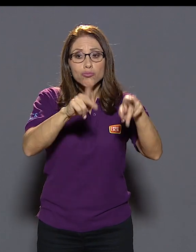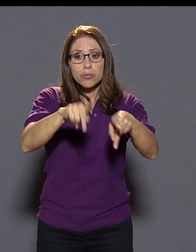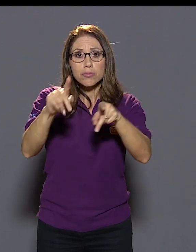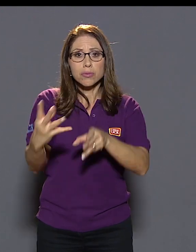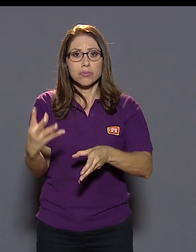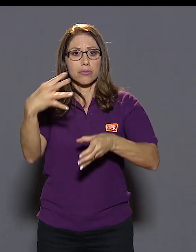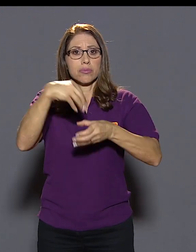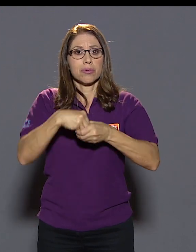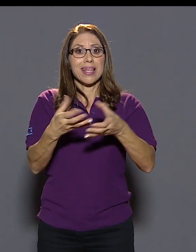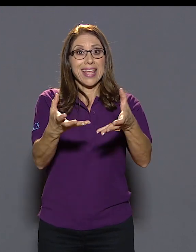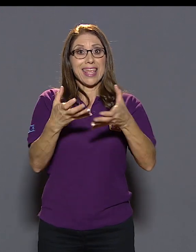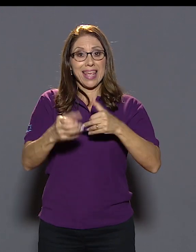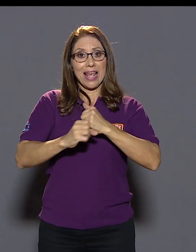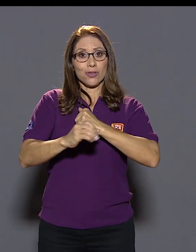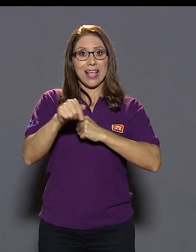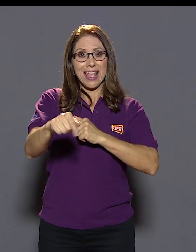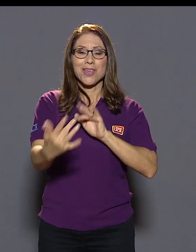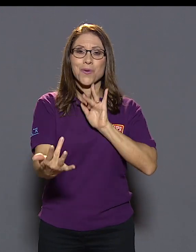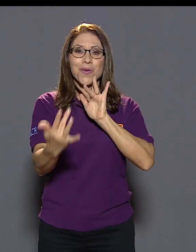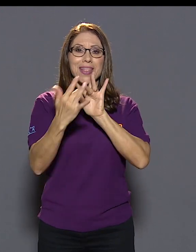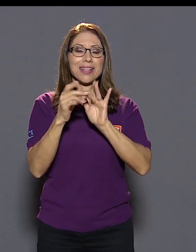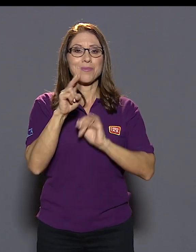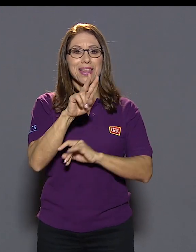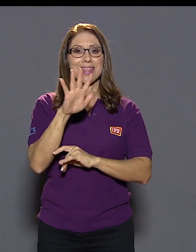sección de agenda, contáctenos al